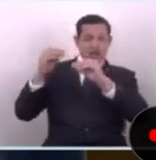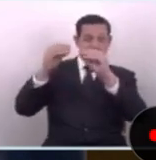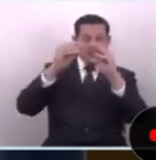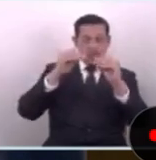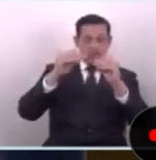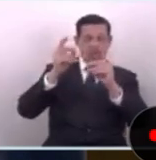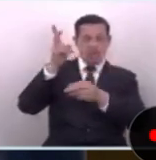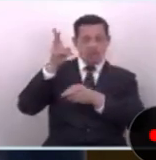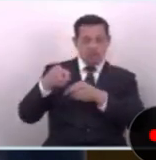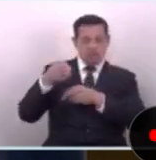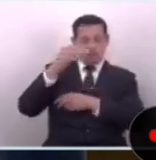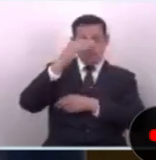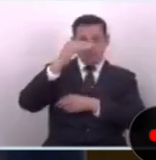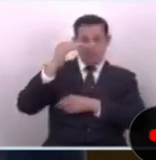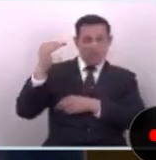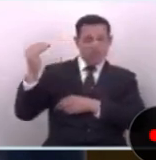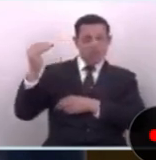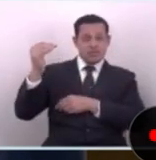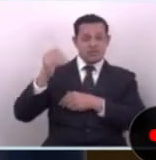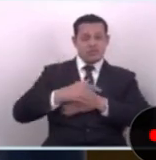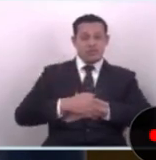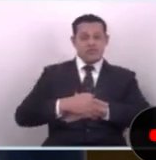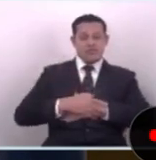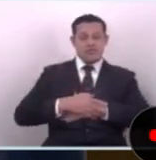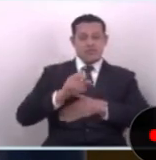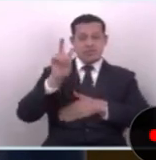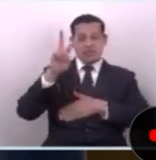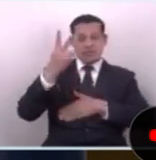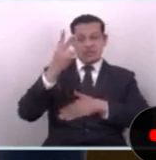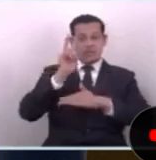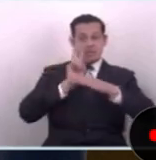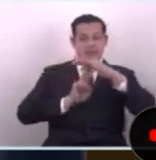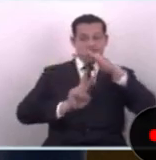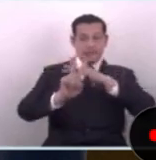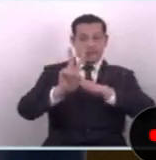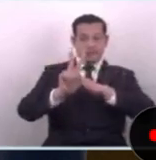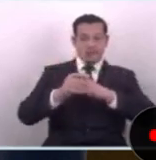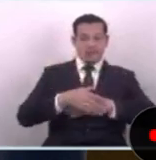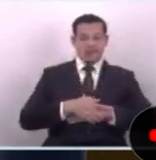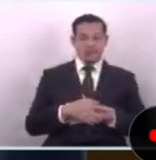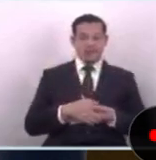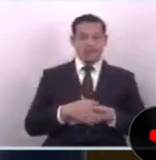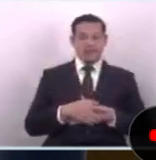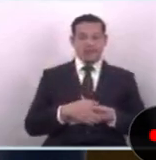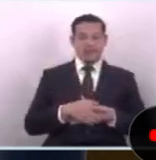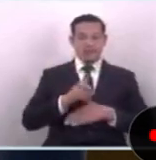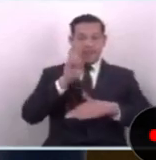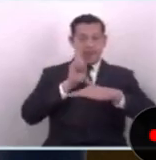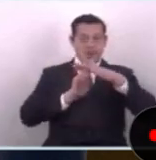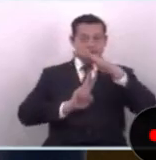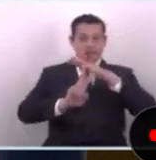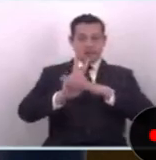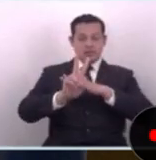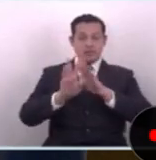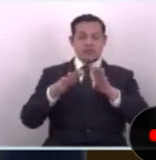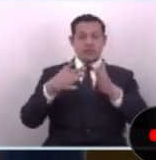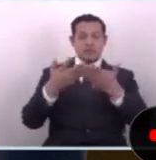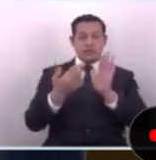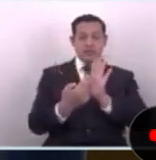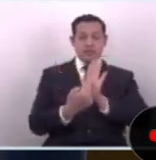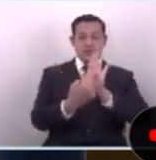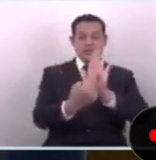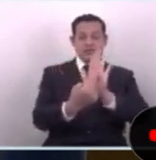de un mismo país bajo dos visiones la visión que